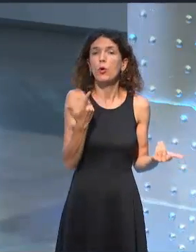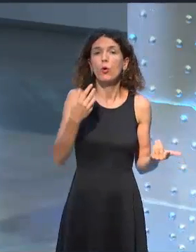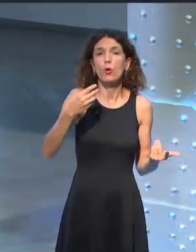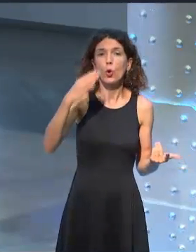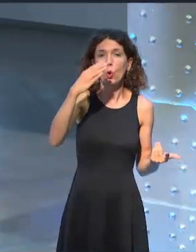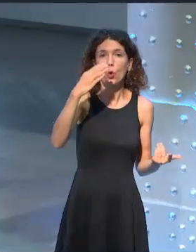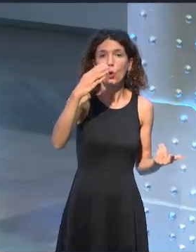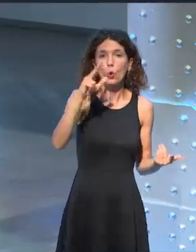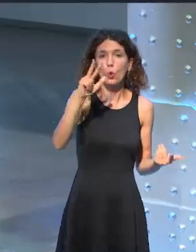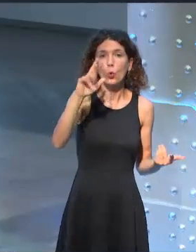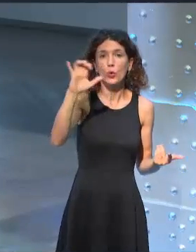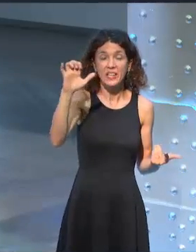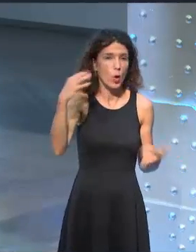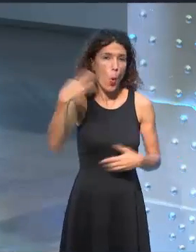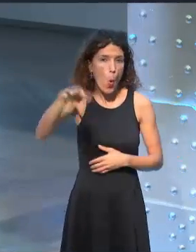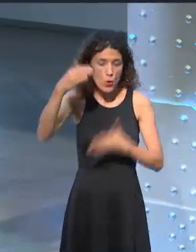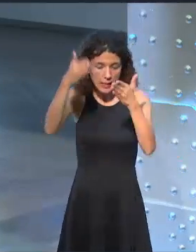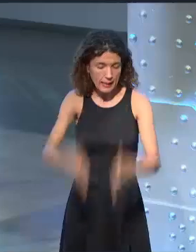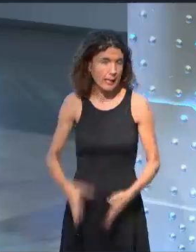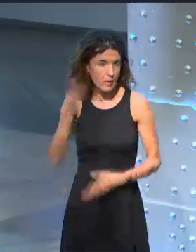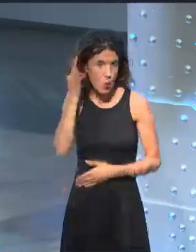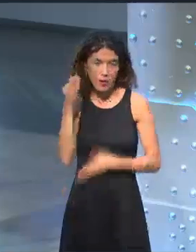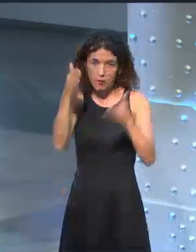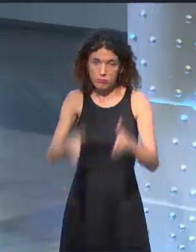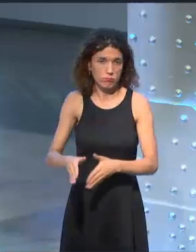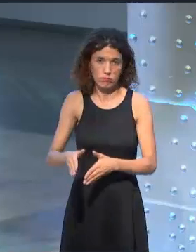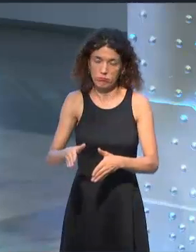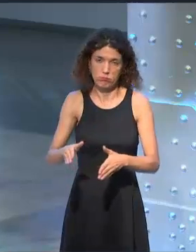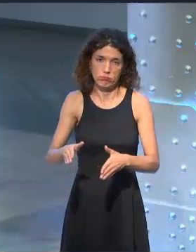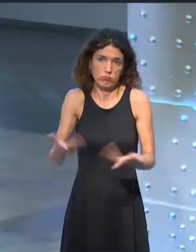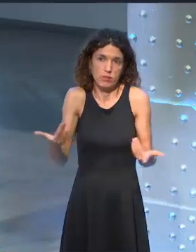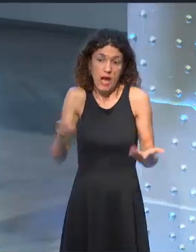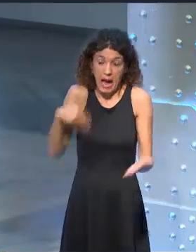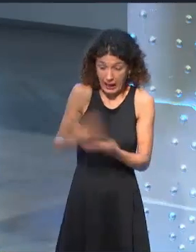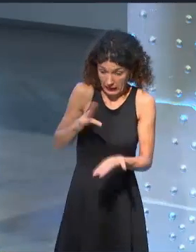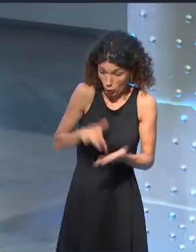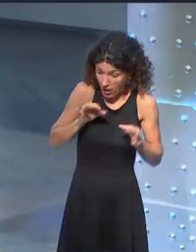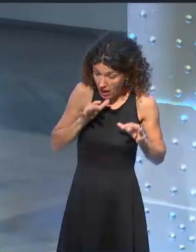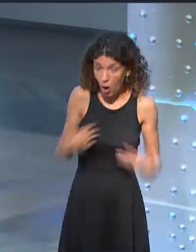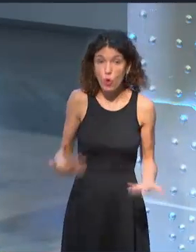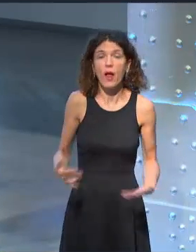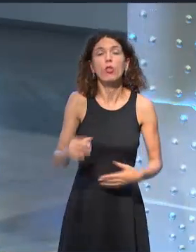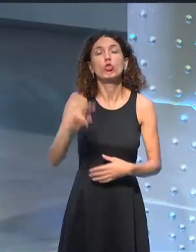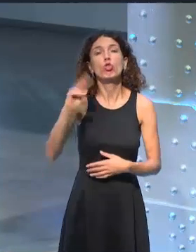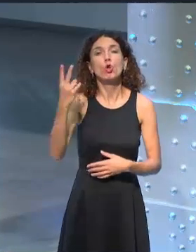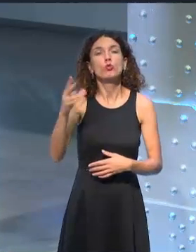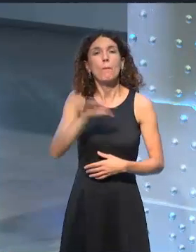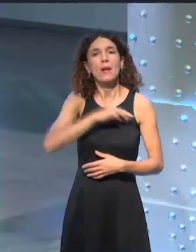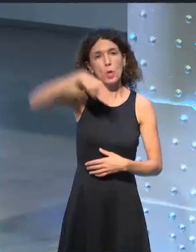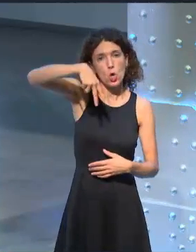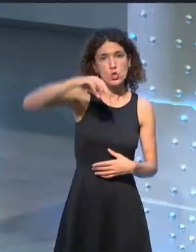Curie, que bueno, es la única persona que ha logrado hasta la fecha tener dos